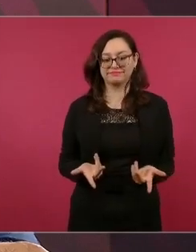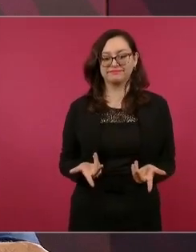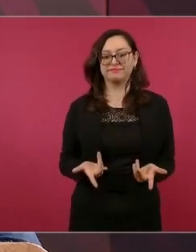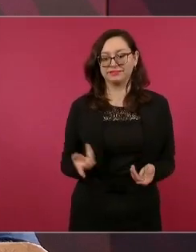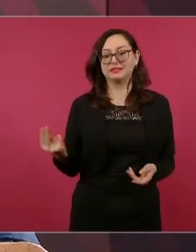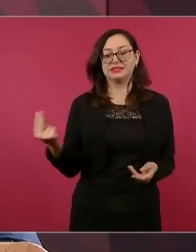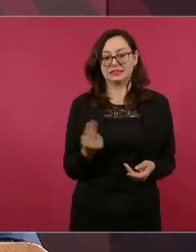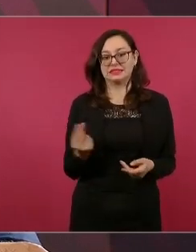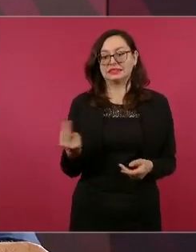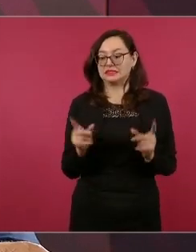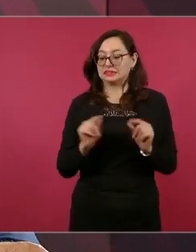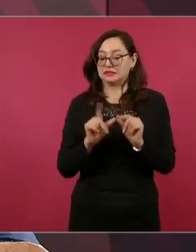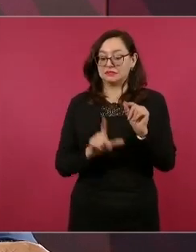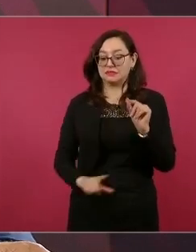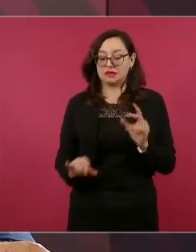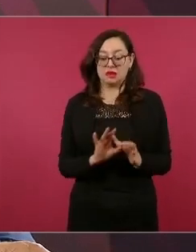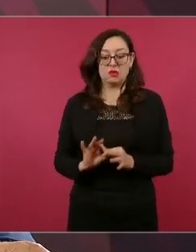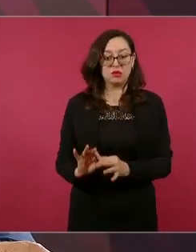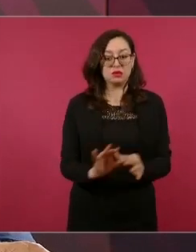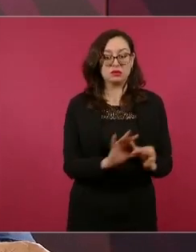Entonces, ahora me da mucho gusto